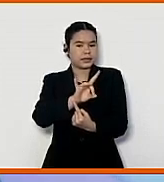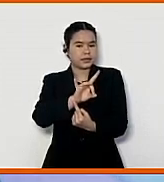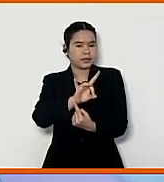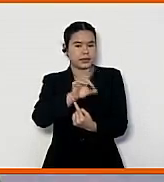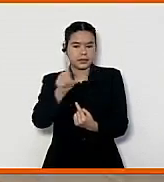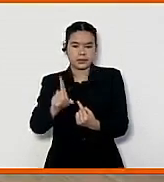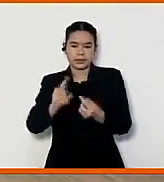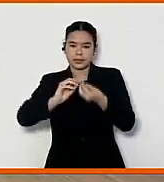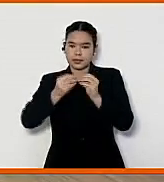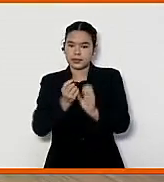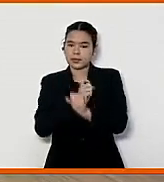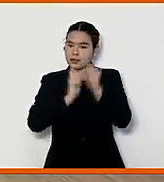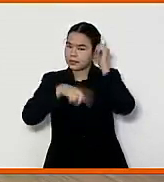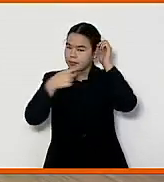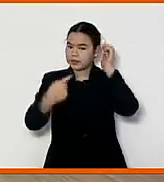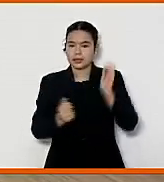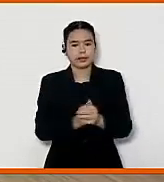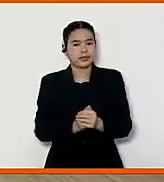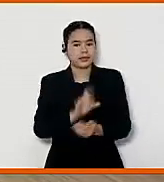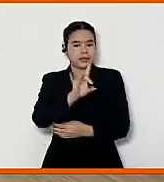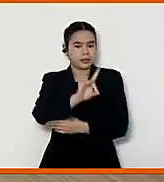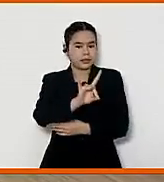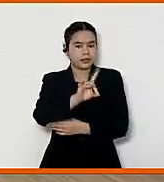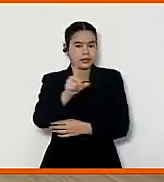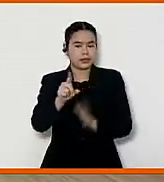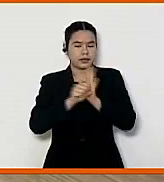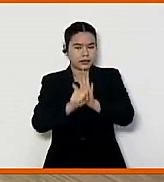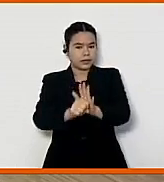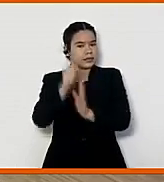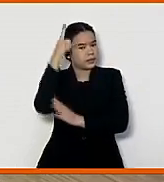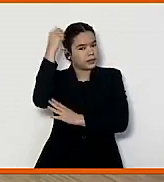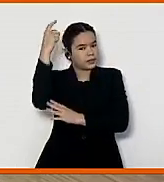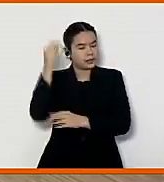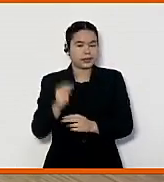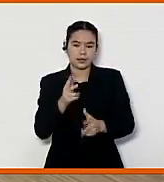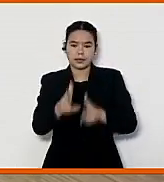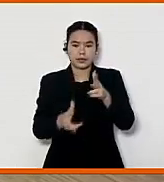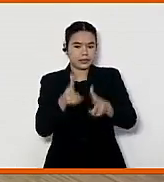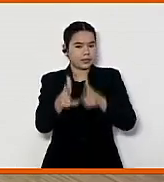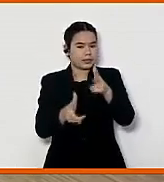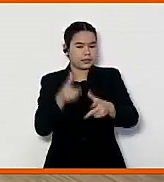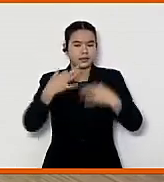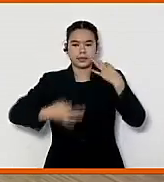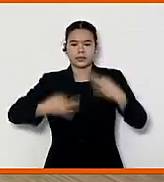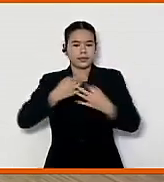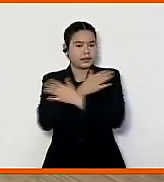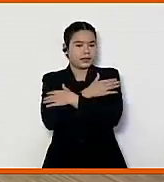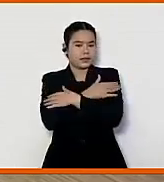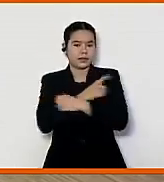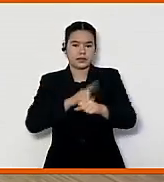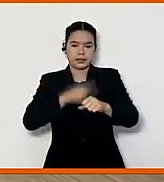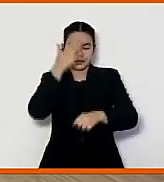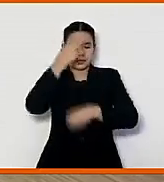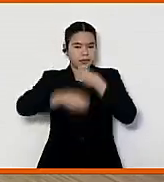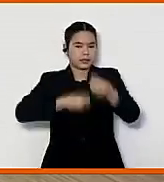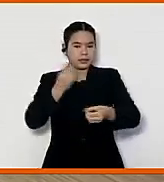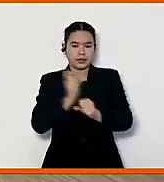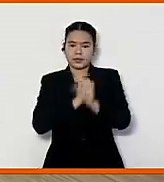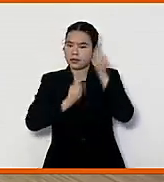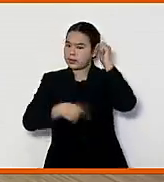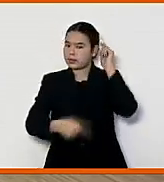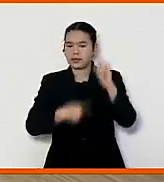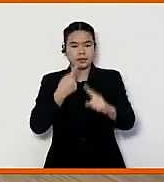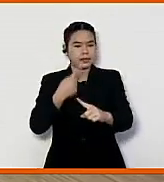1, número favorecido 81, con su símbolo de sueños rieles. Muchas felicidades. Vamos a conocer la esferita ganadora para